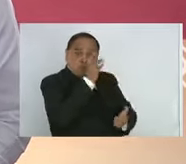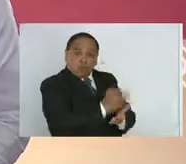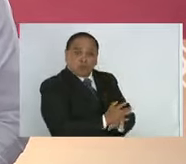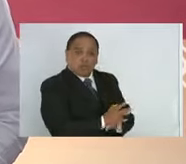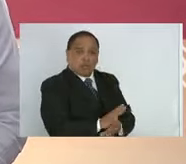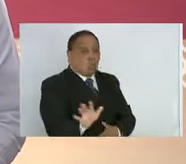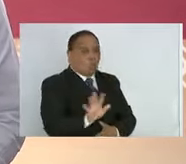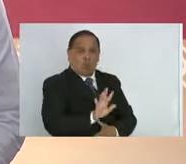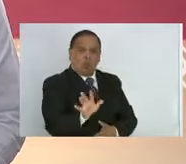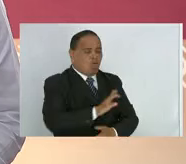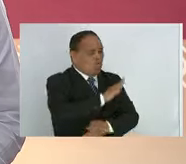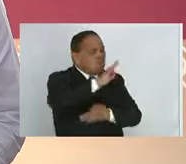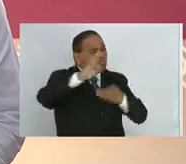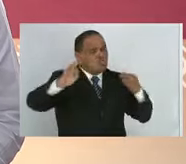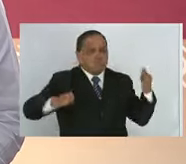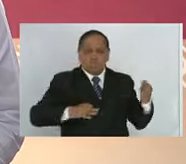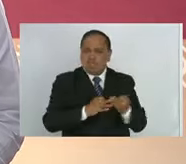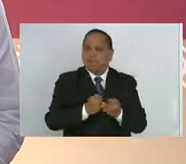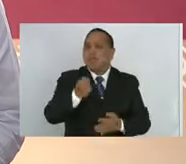Todos los medicamentos